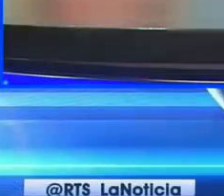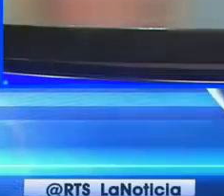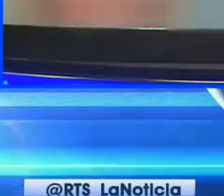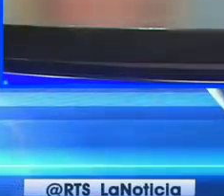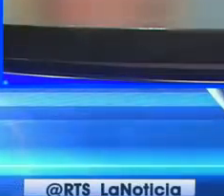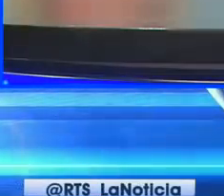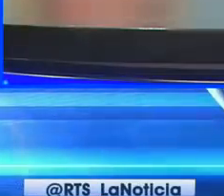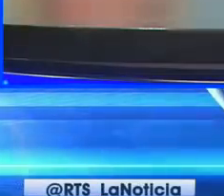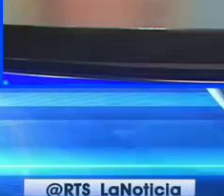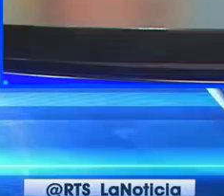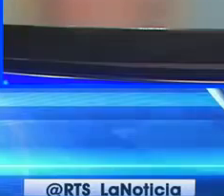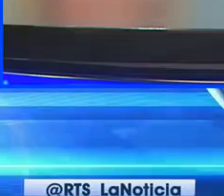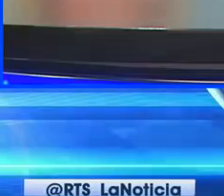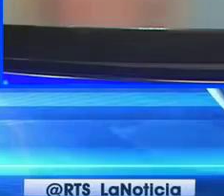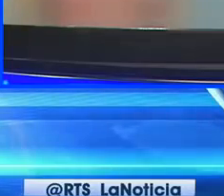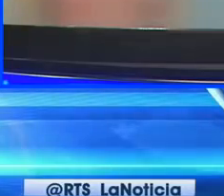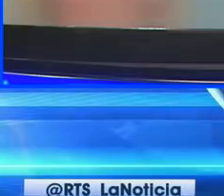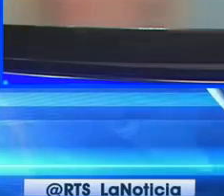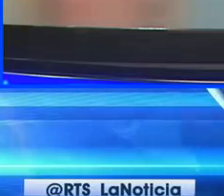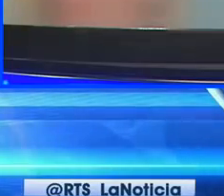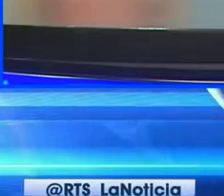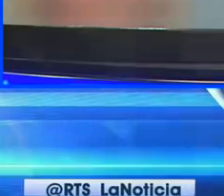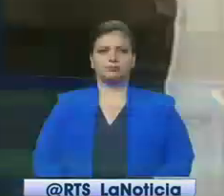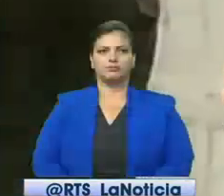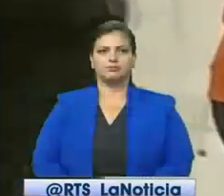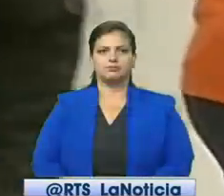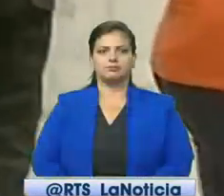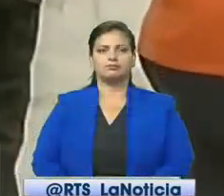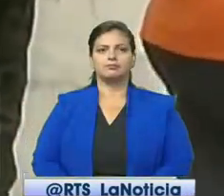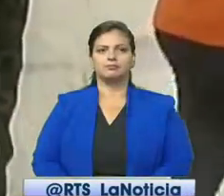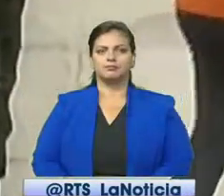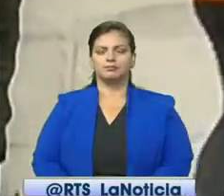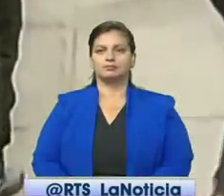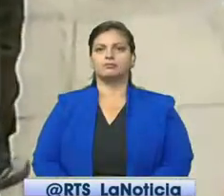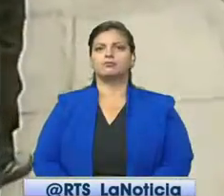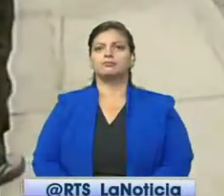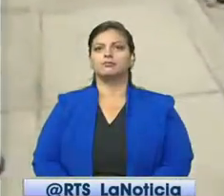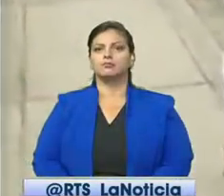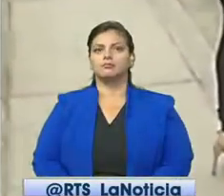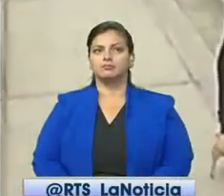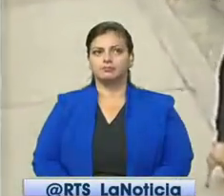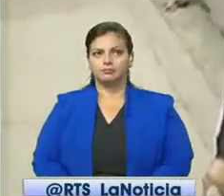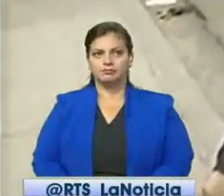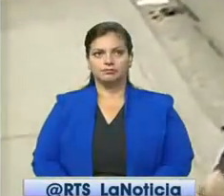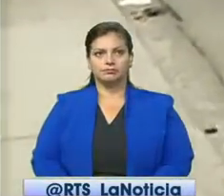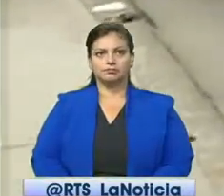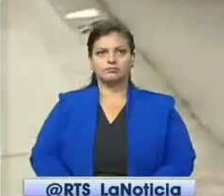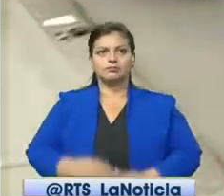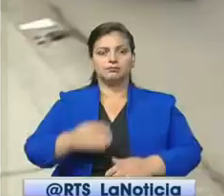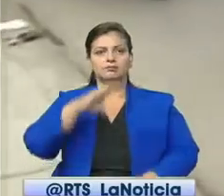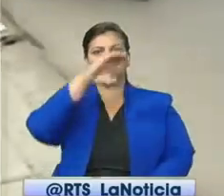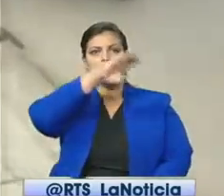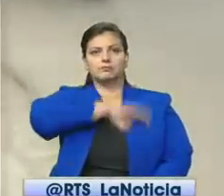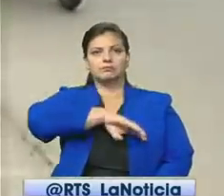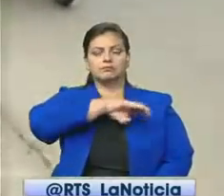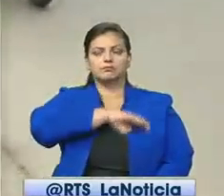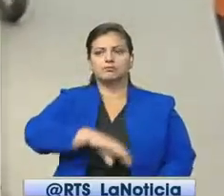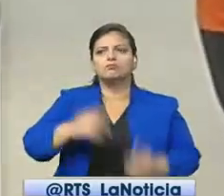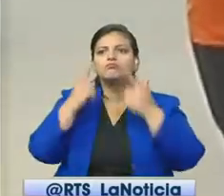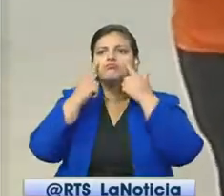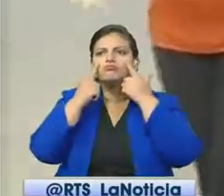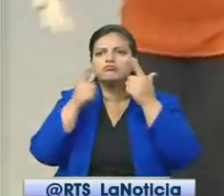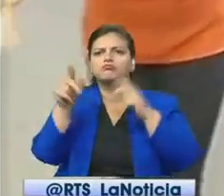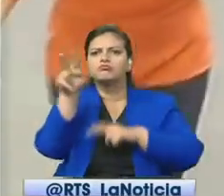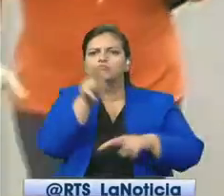Compañeros, continuamos en ese operativo antidelincuencia. Bueno, aquí realizan el respectivo chequeo tanto a los vehículos como